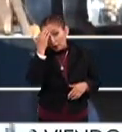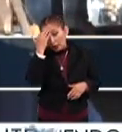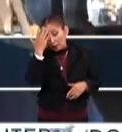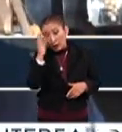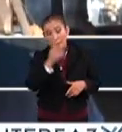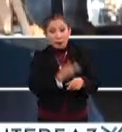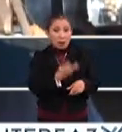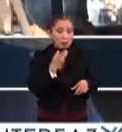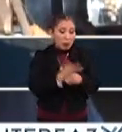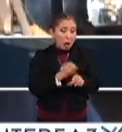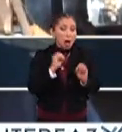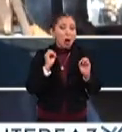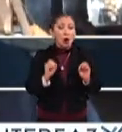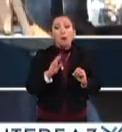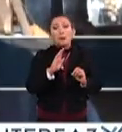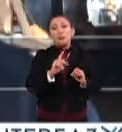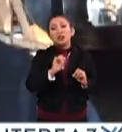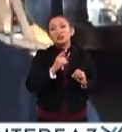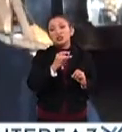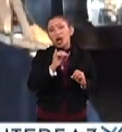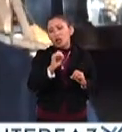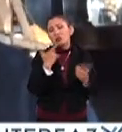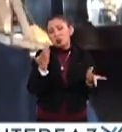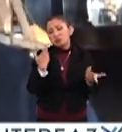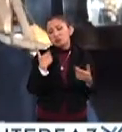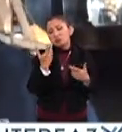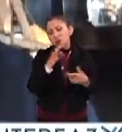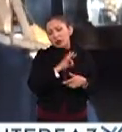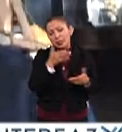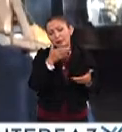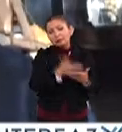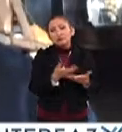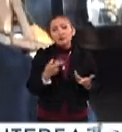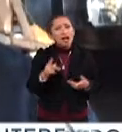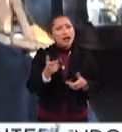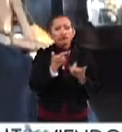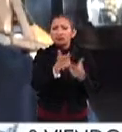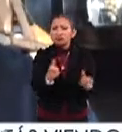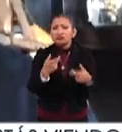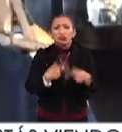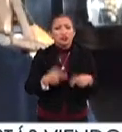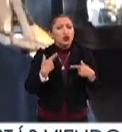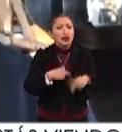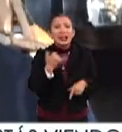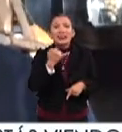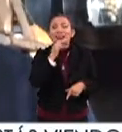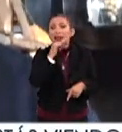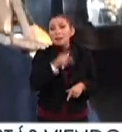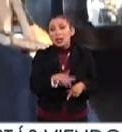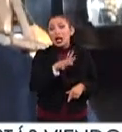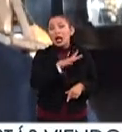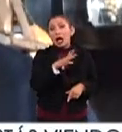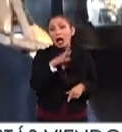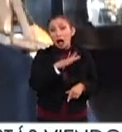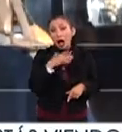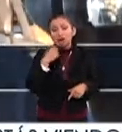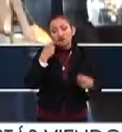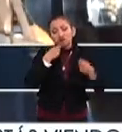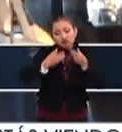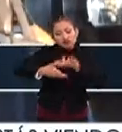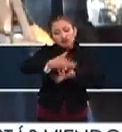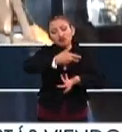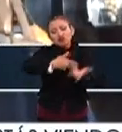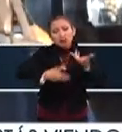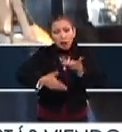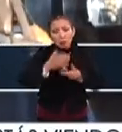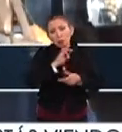de bachillerato, preparatoria, pues es deseable, pero está abierto al público. Además, existen foros de discusión